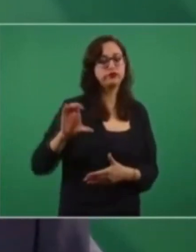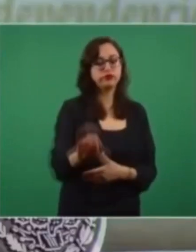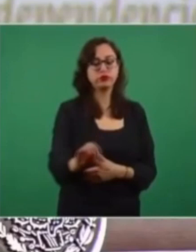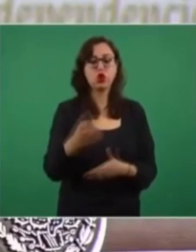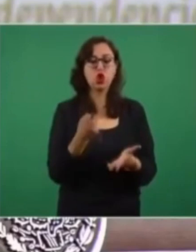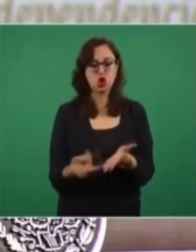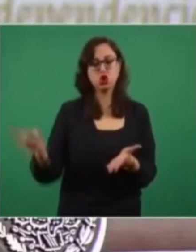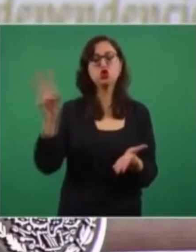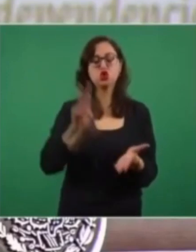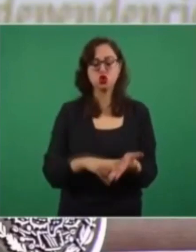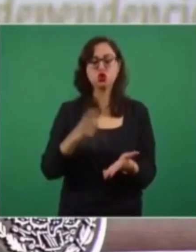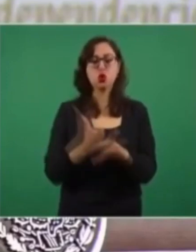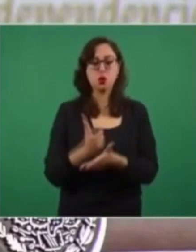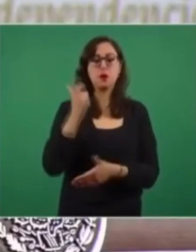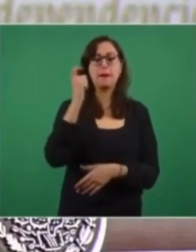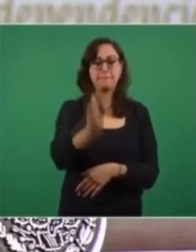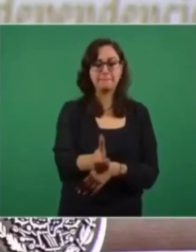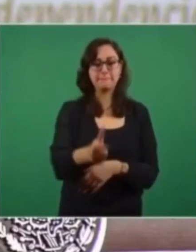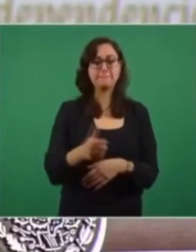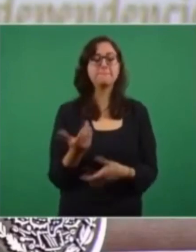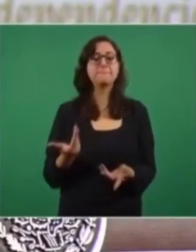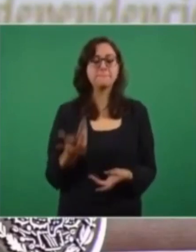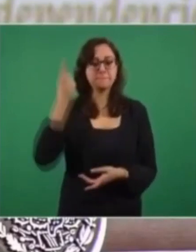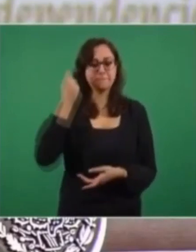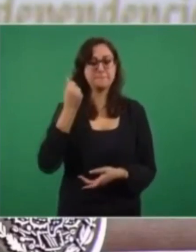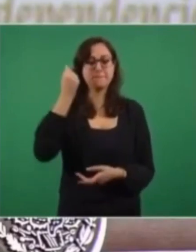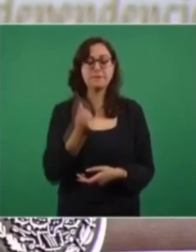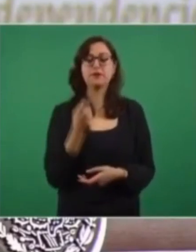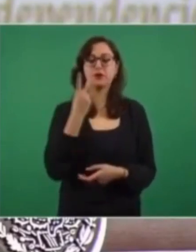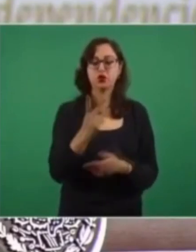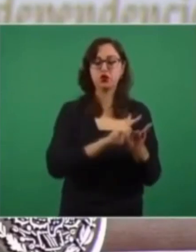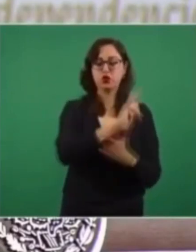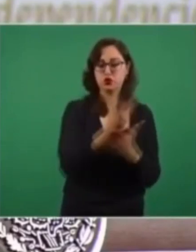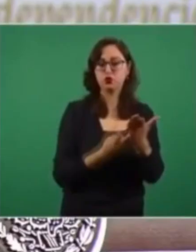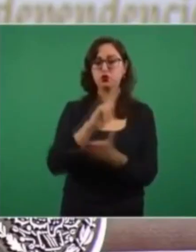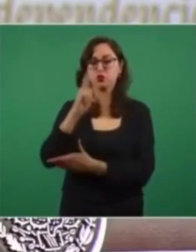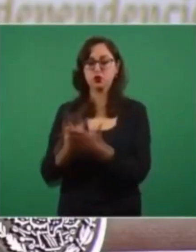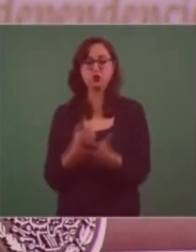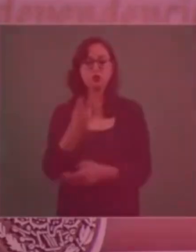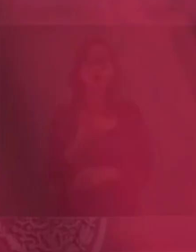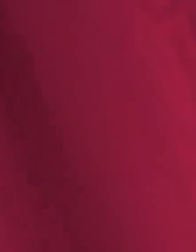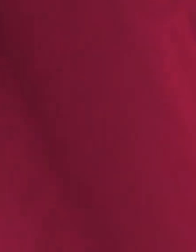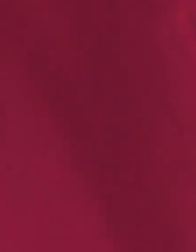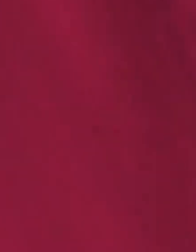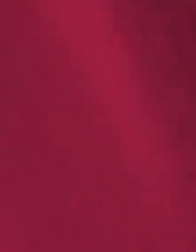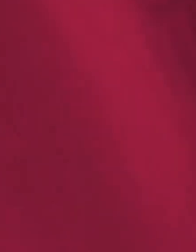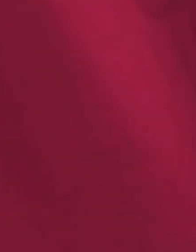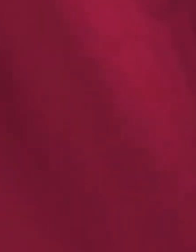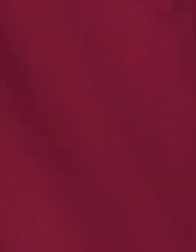el pago para las pensiones de estos dos programas prioritarios. Es cuanto, secretario. Muchas gracias.